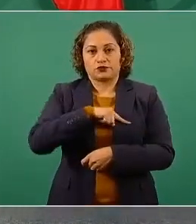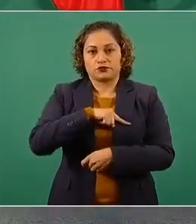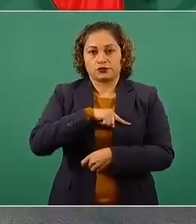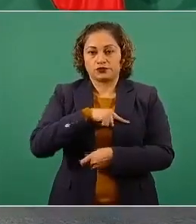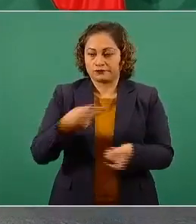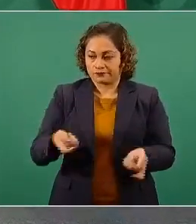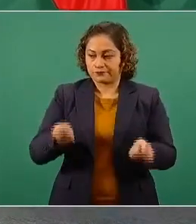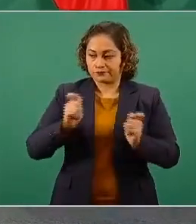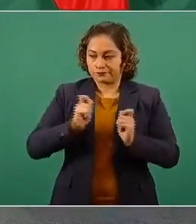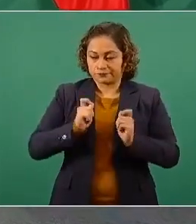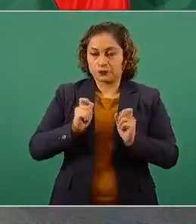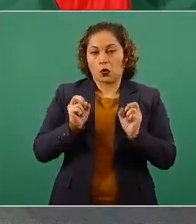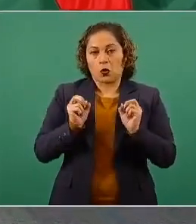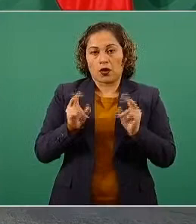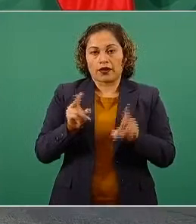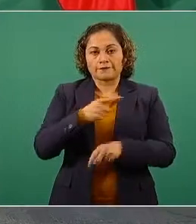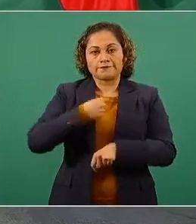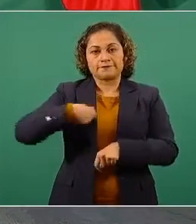cambiando esa política